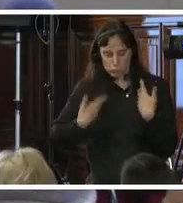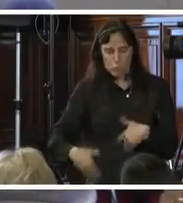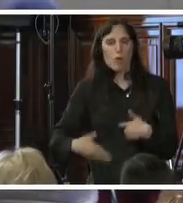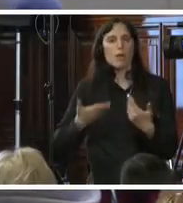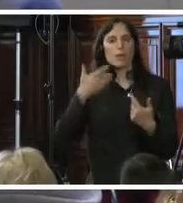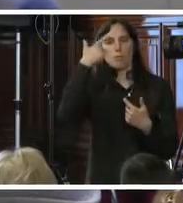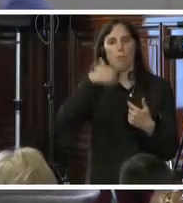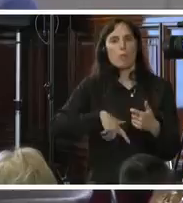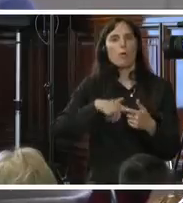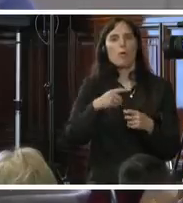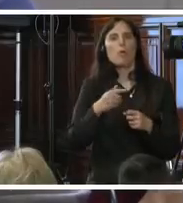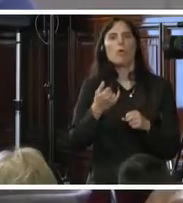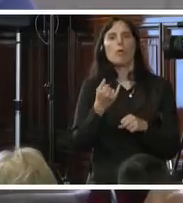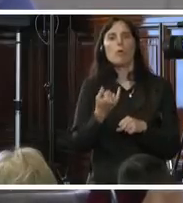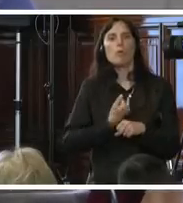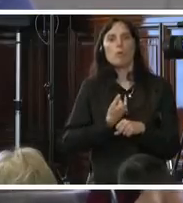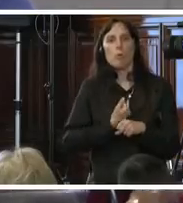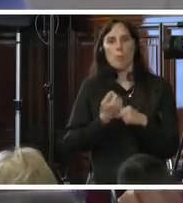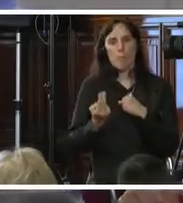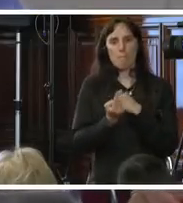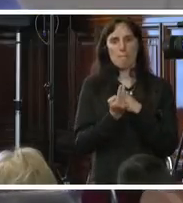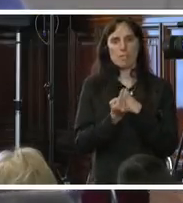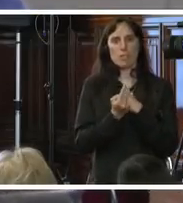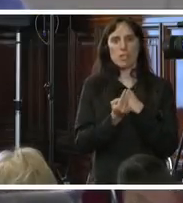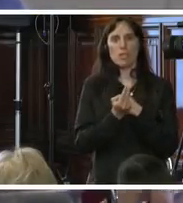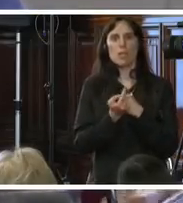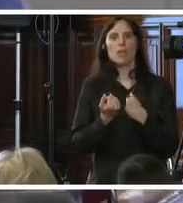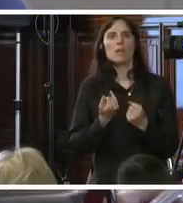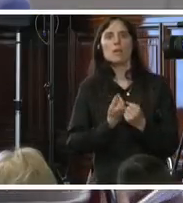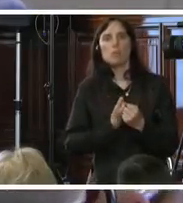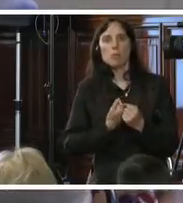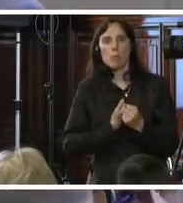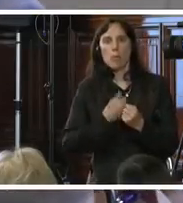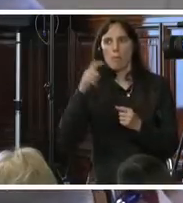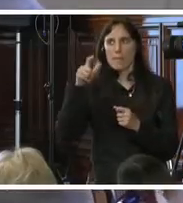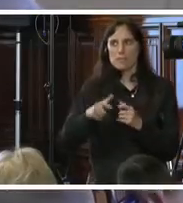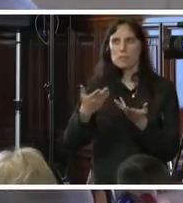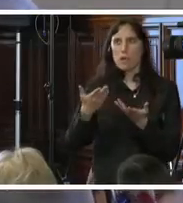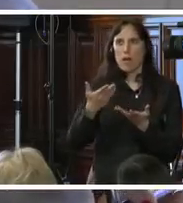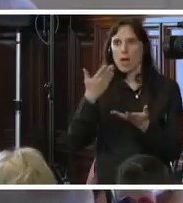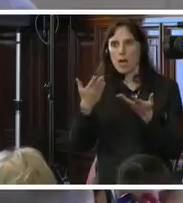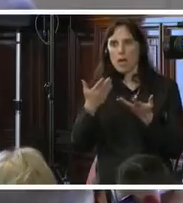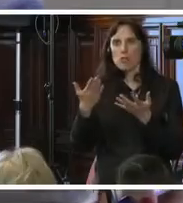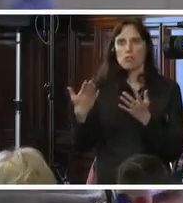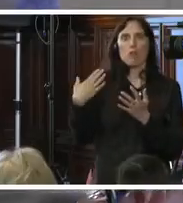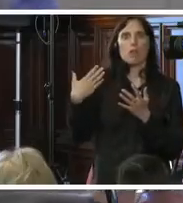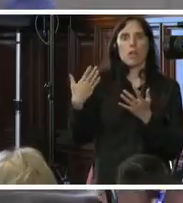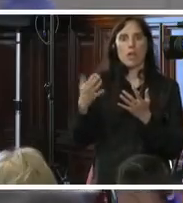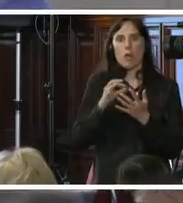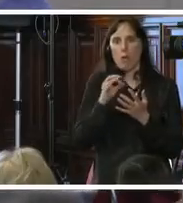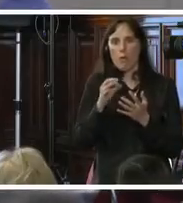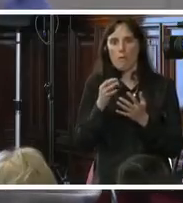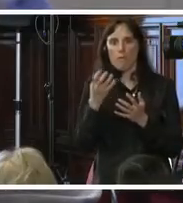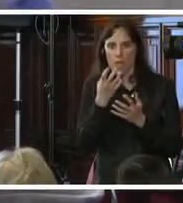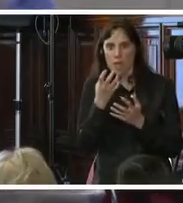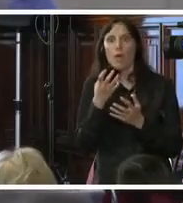y también cómo protegerse ellos mismos y cómo reaccionar a quien sea que los toque de mala